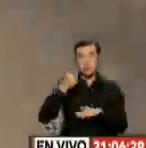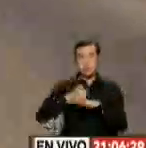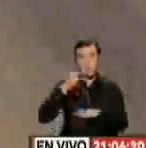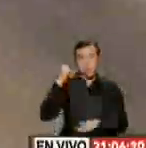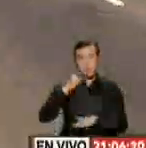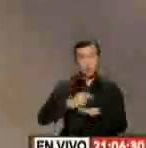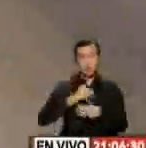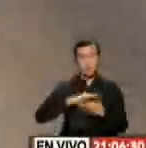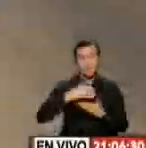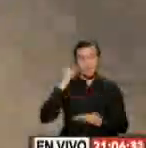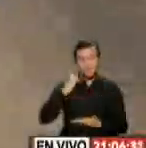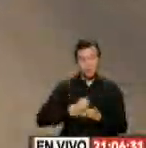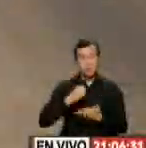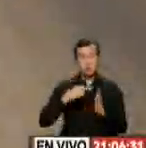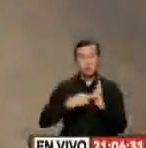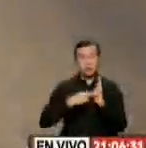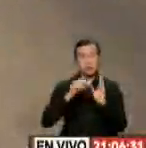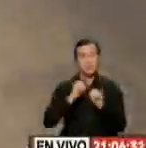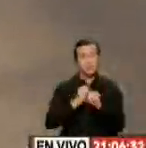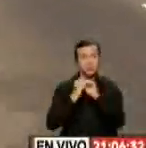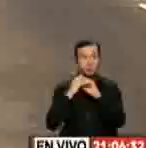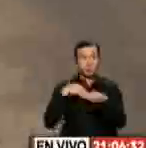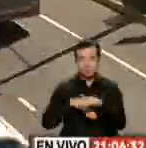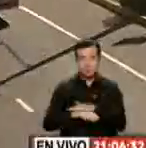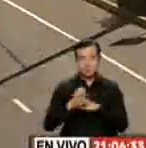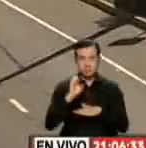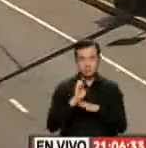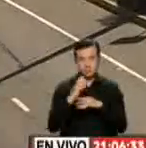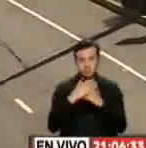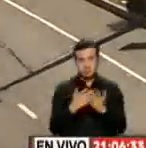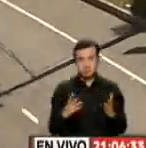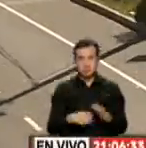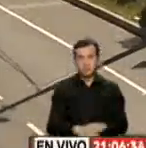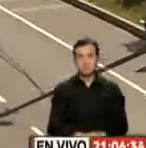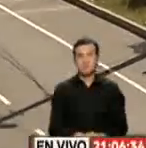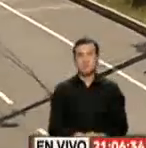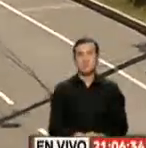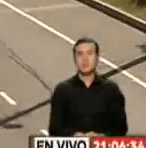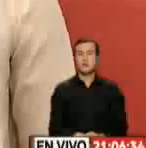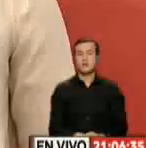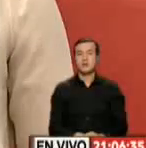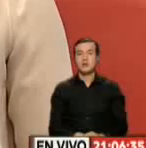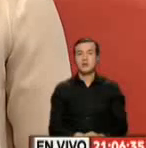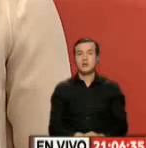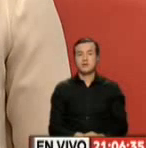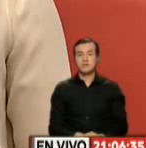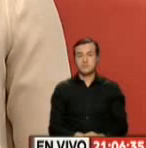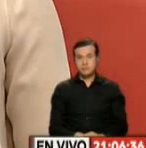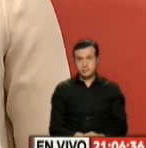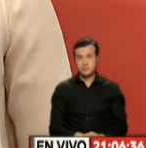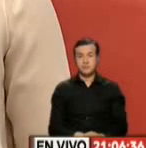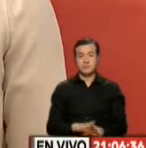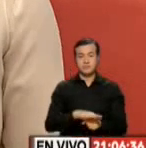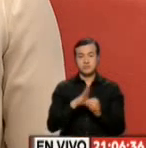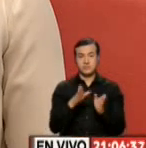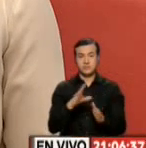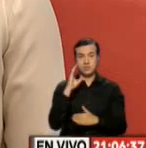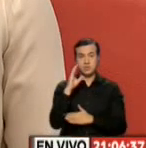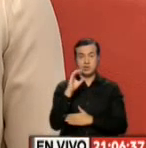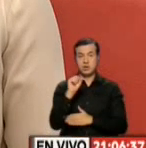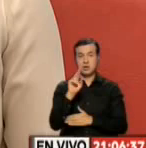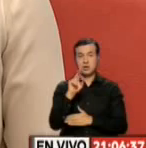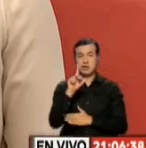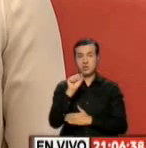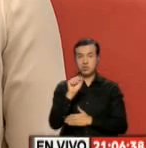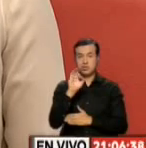del pasaporte como requisito obligatorio para el ingreso a Ecuador. Valeria Villarroel, Telediario. Y además el canciller de Colombia, Carlos